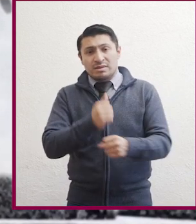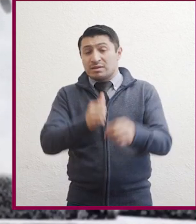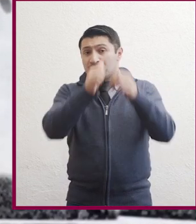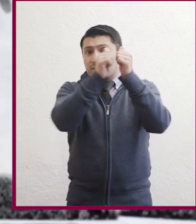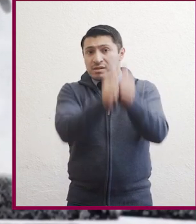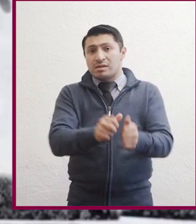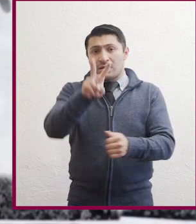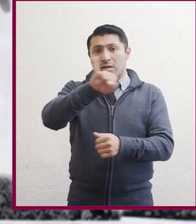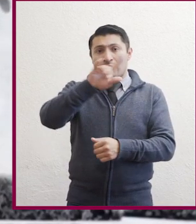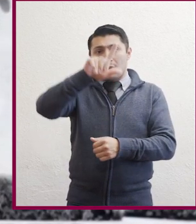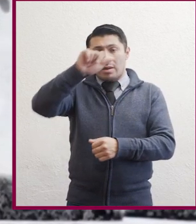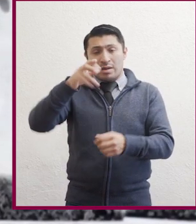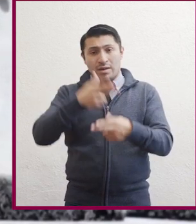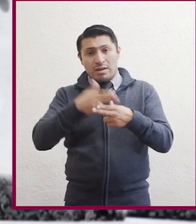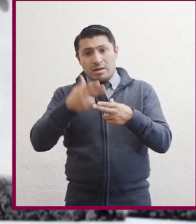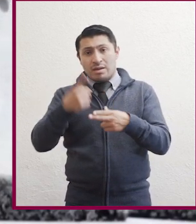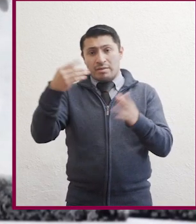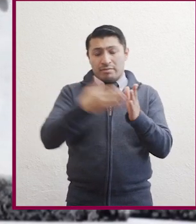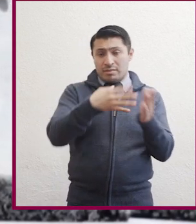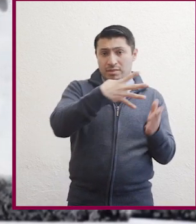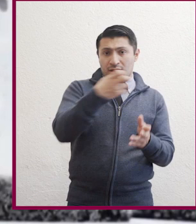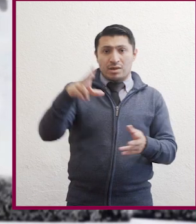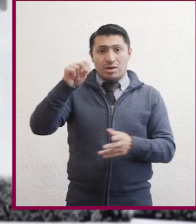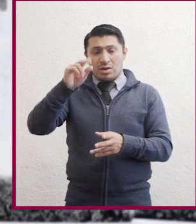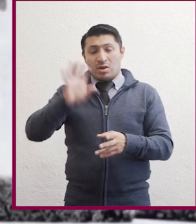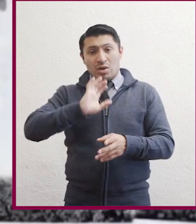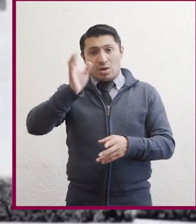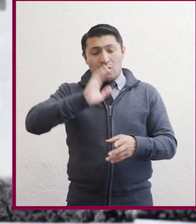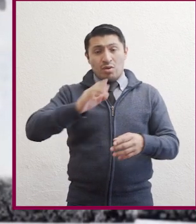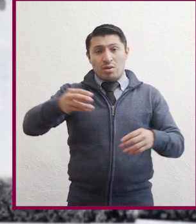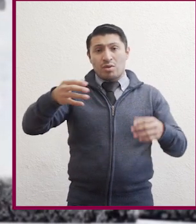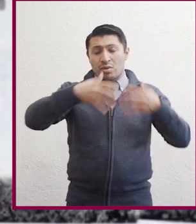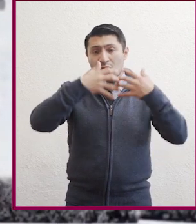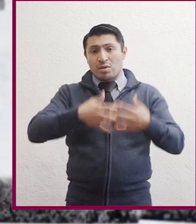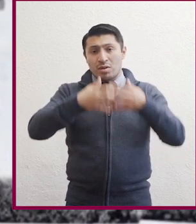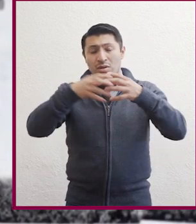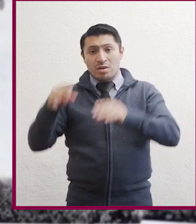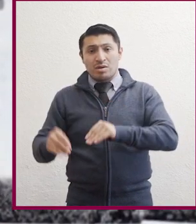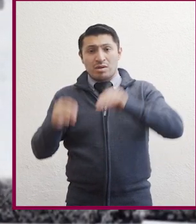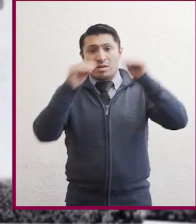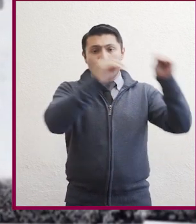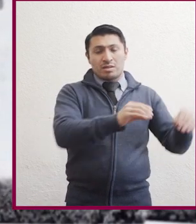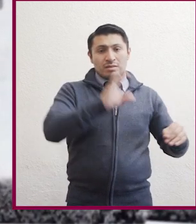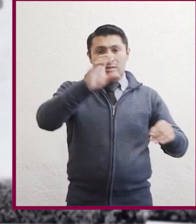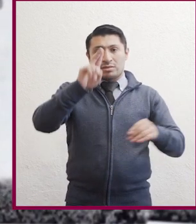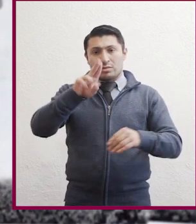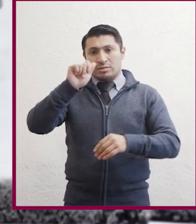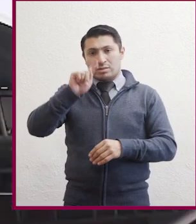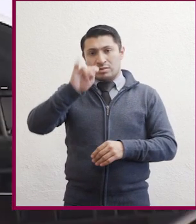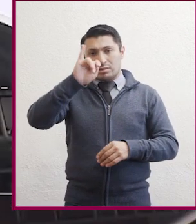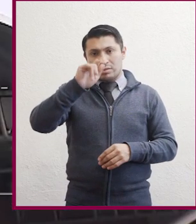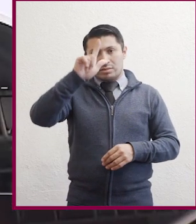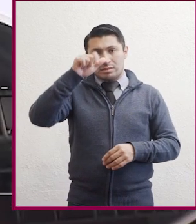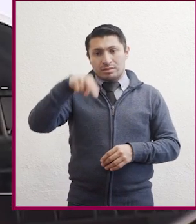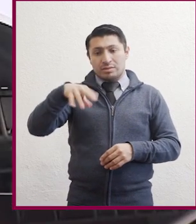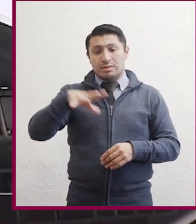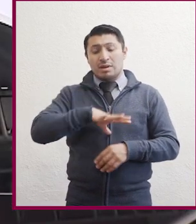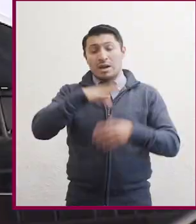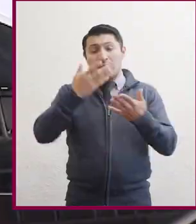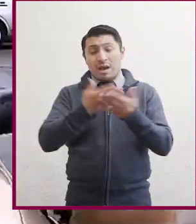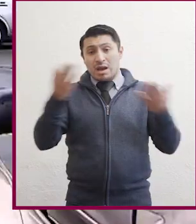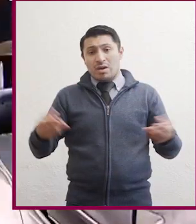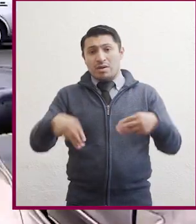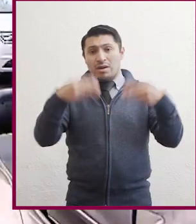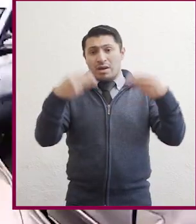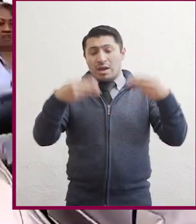mismo año y se quedó en la villa hasta la década de los 80, cuando sus instalaciones se mudaron a Cuautitlán y dieron paso a